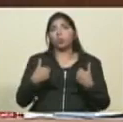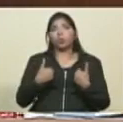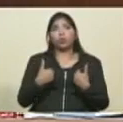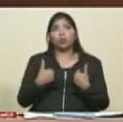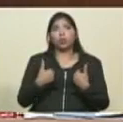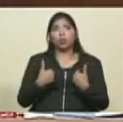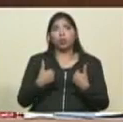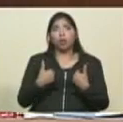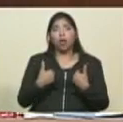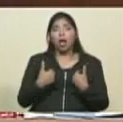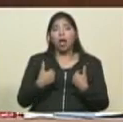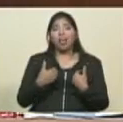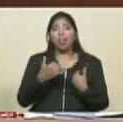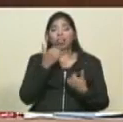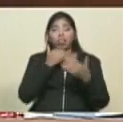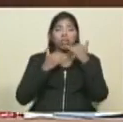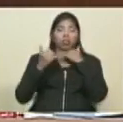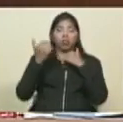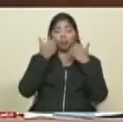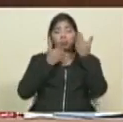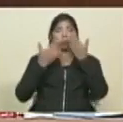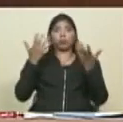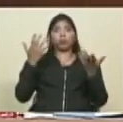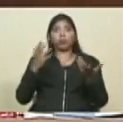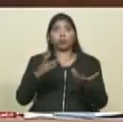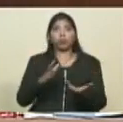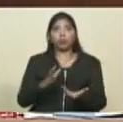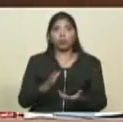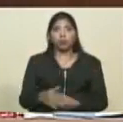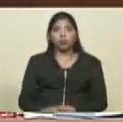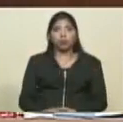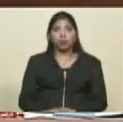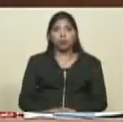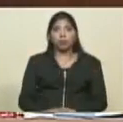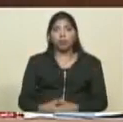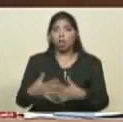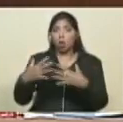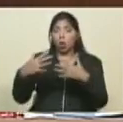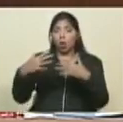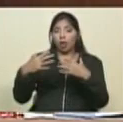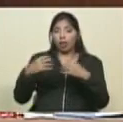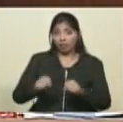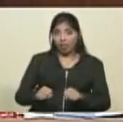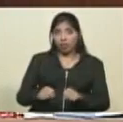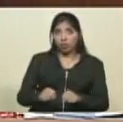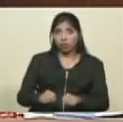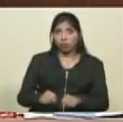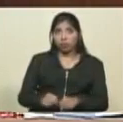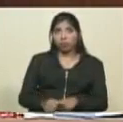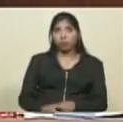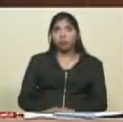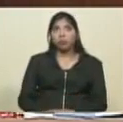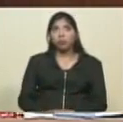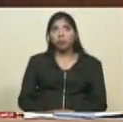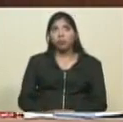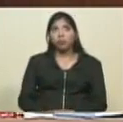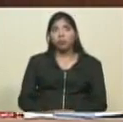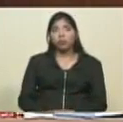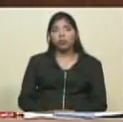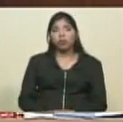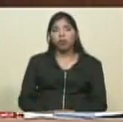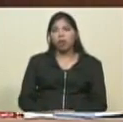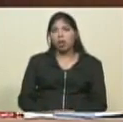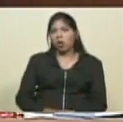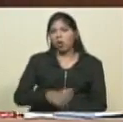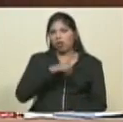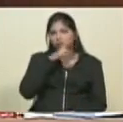sus propios errores, derivados del intervencionismo de la OTAN. Viven hoy una de las peores crisis